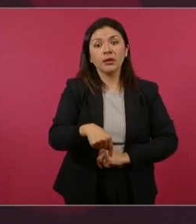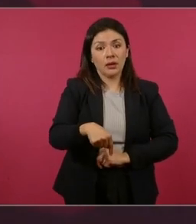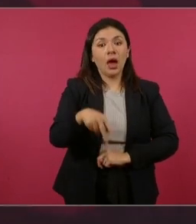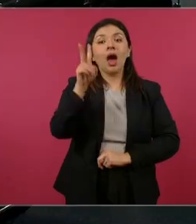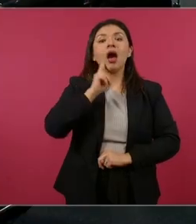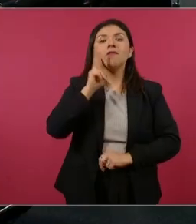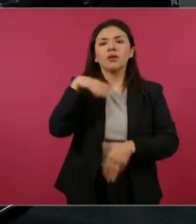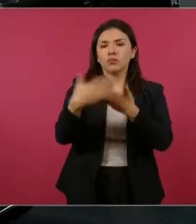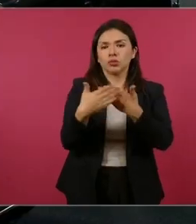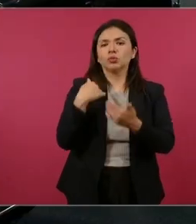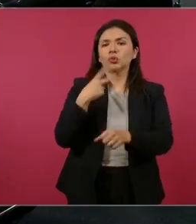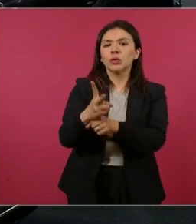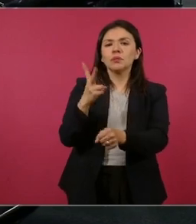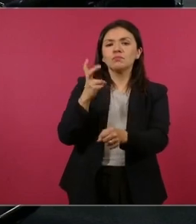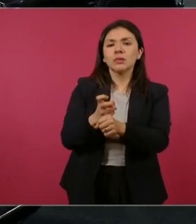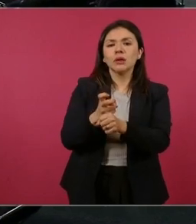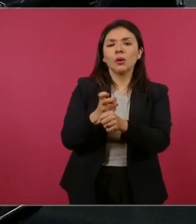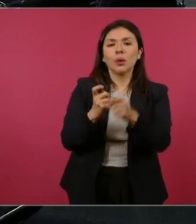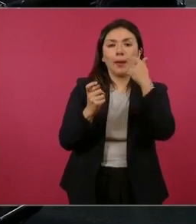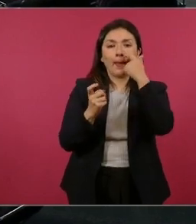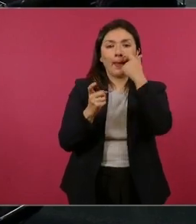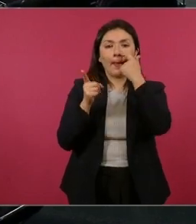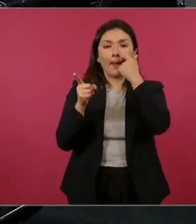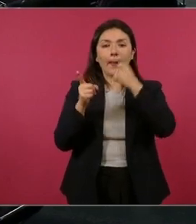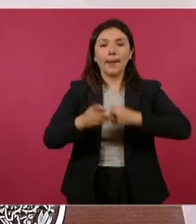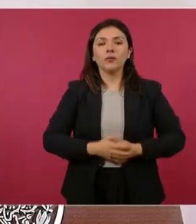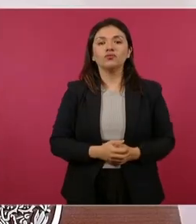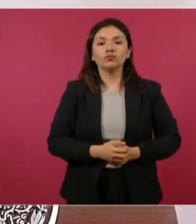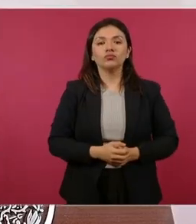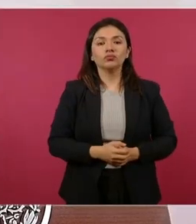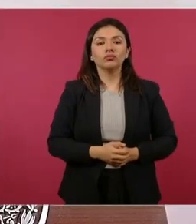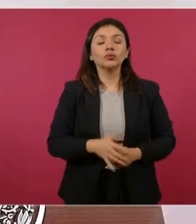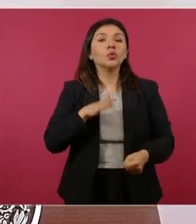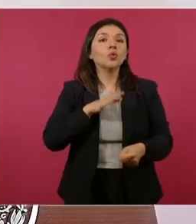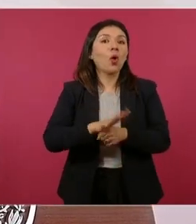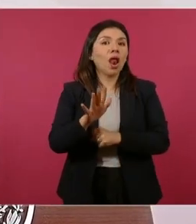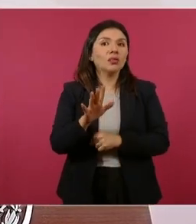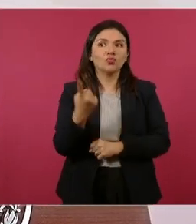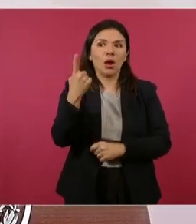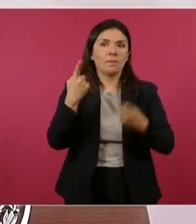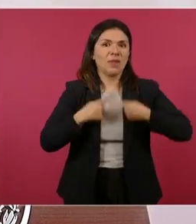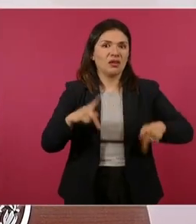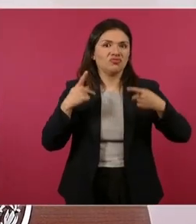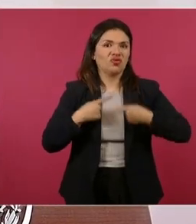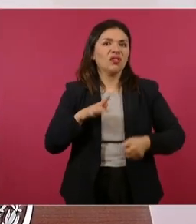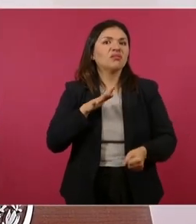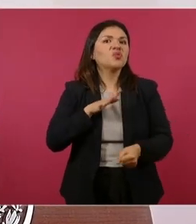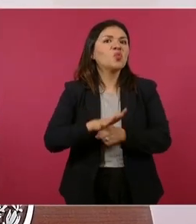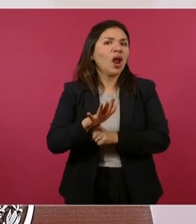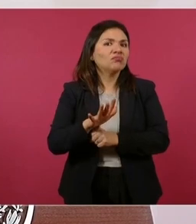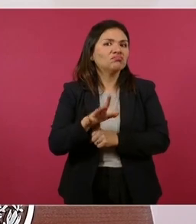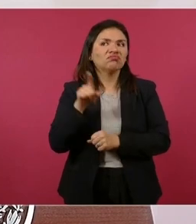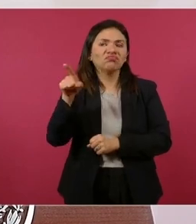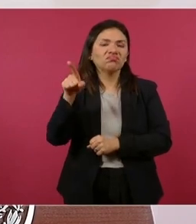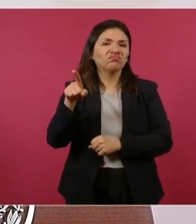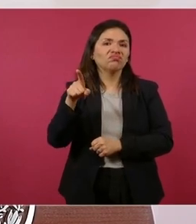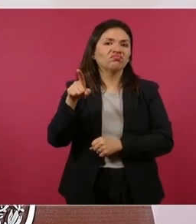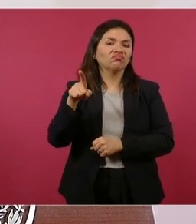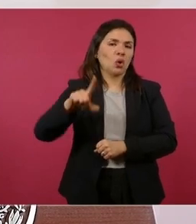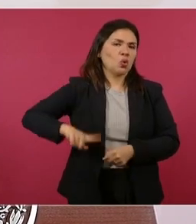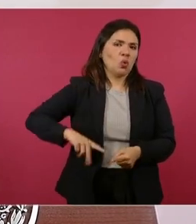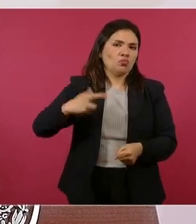si invitamos a un funcionario, el que designe